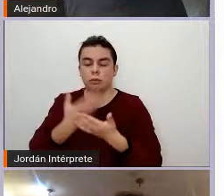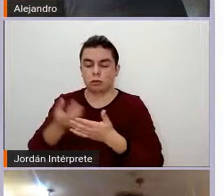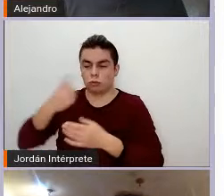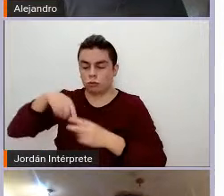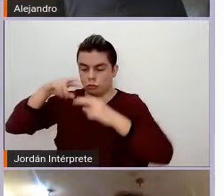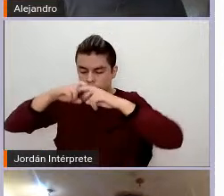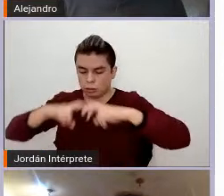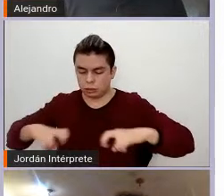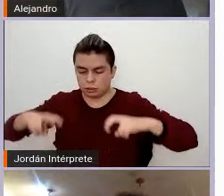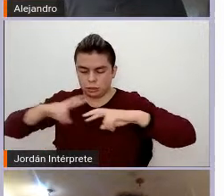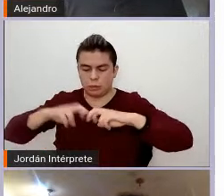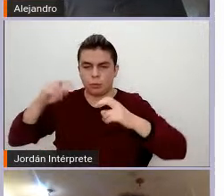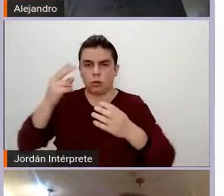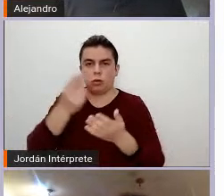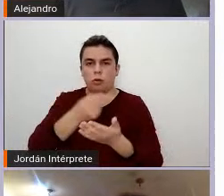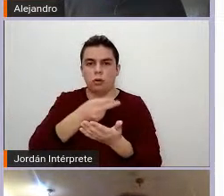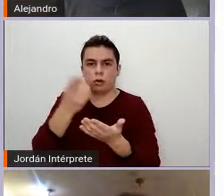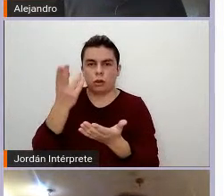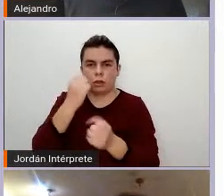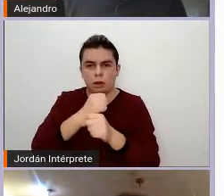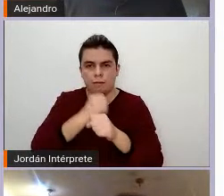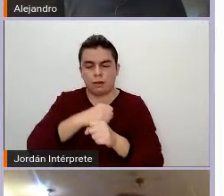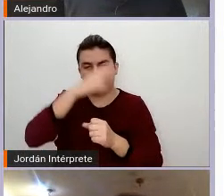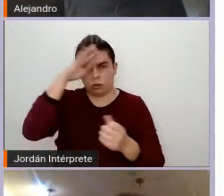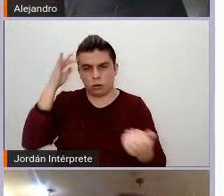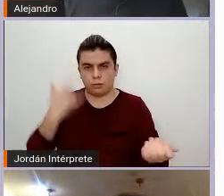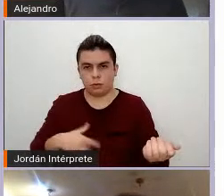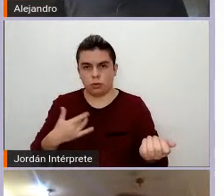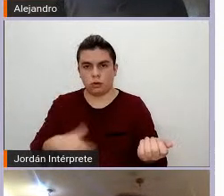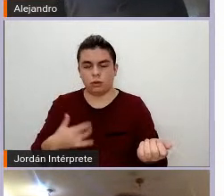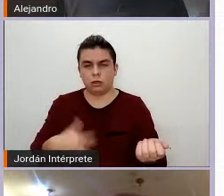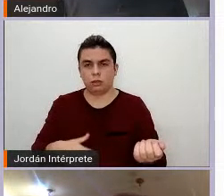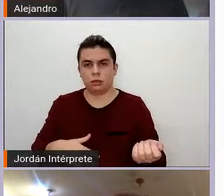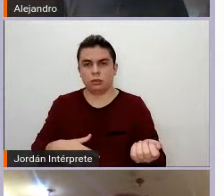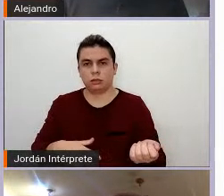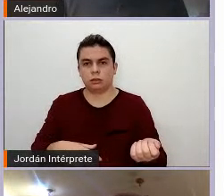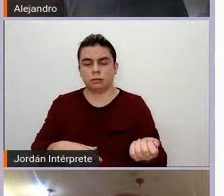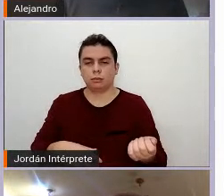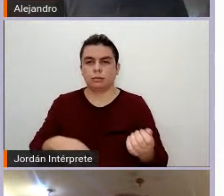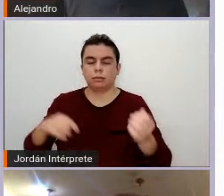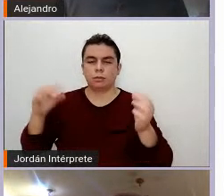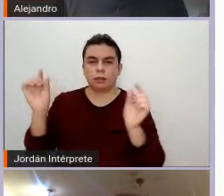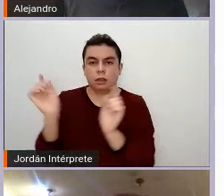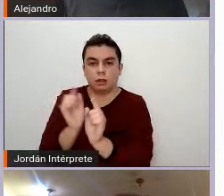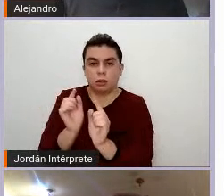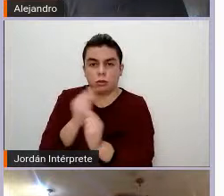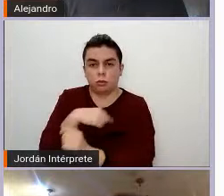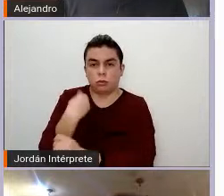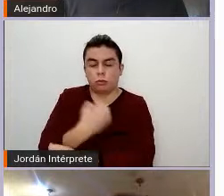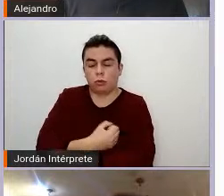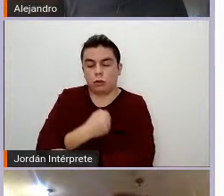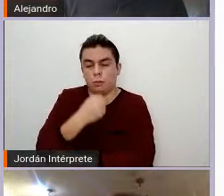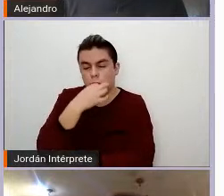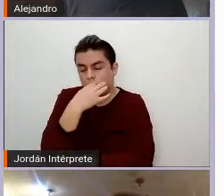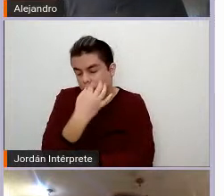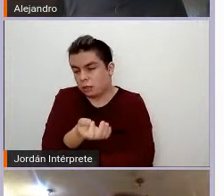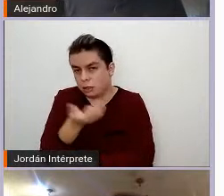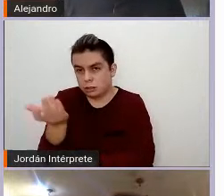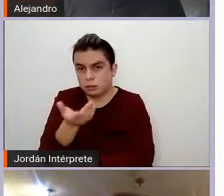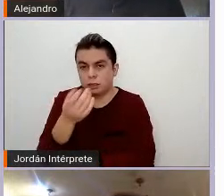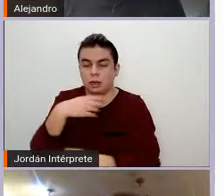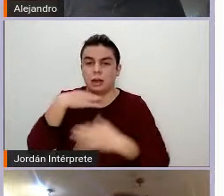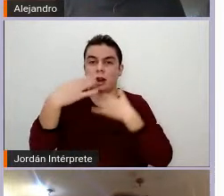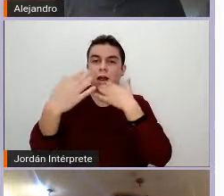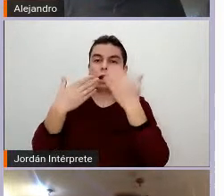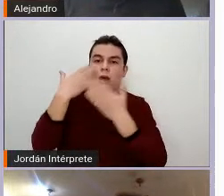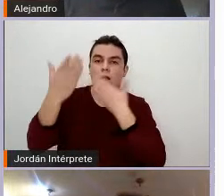como ya ha sido utilizado por otros investigadores. En consecuencia, observamos entonces que la canción El Pueblo